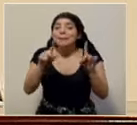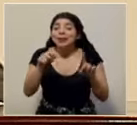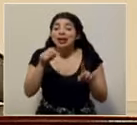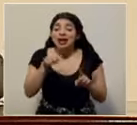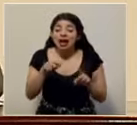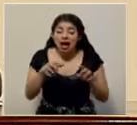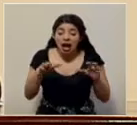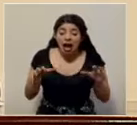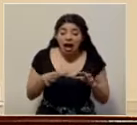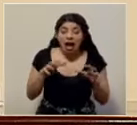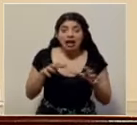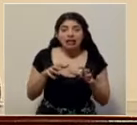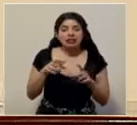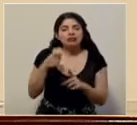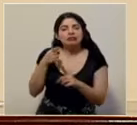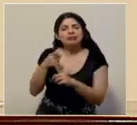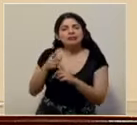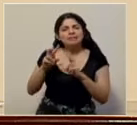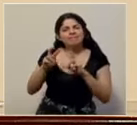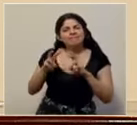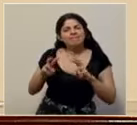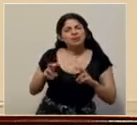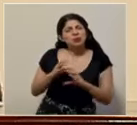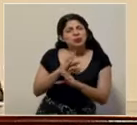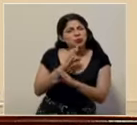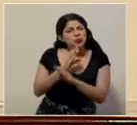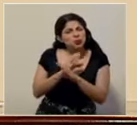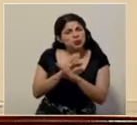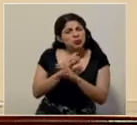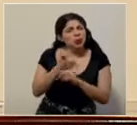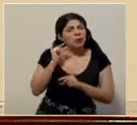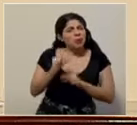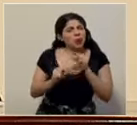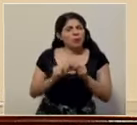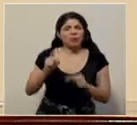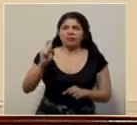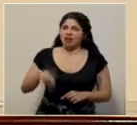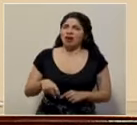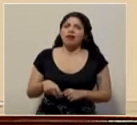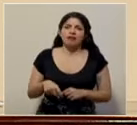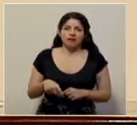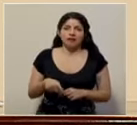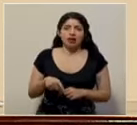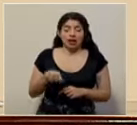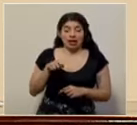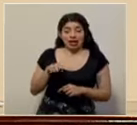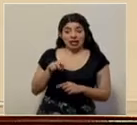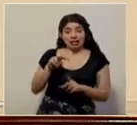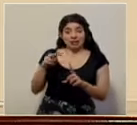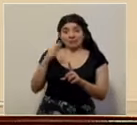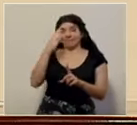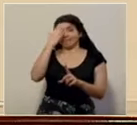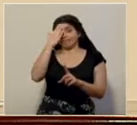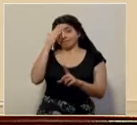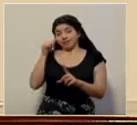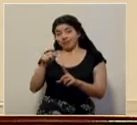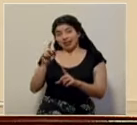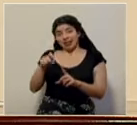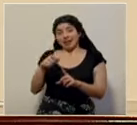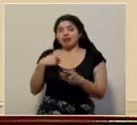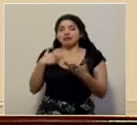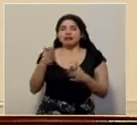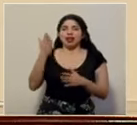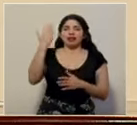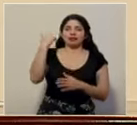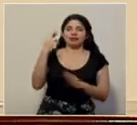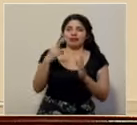que hacerlo analíticamente, con mucho cuidado, con mucha gradualidad. Desde esa perspectiva, yo reitero lo que he dicho en